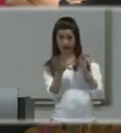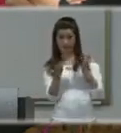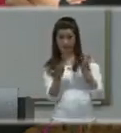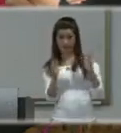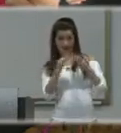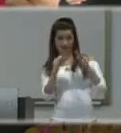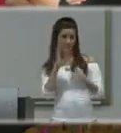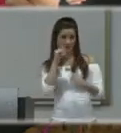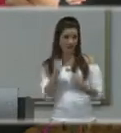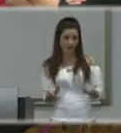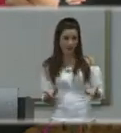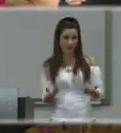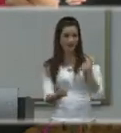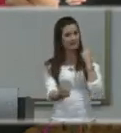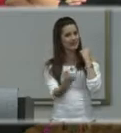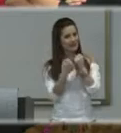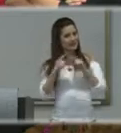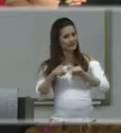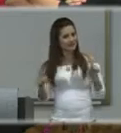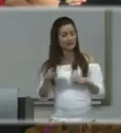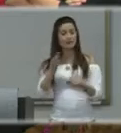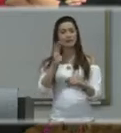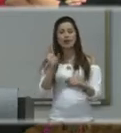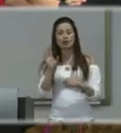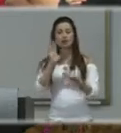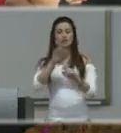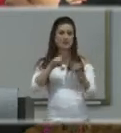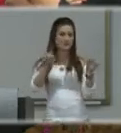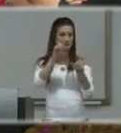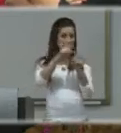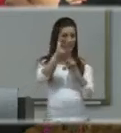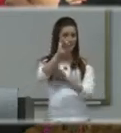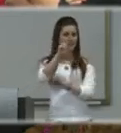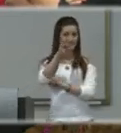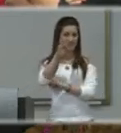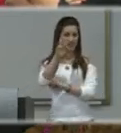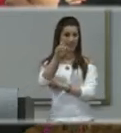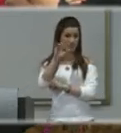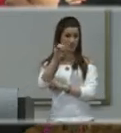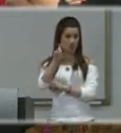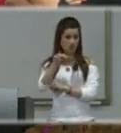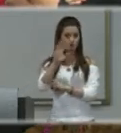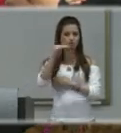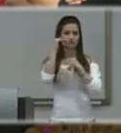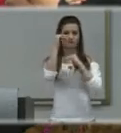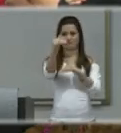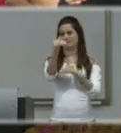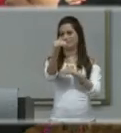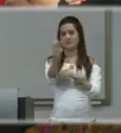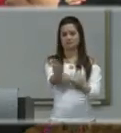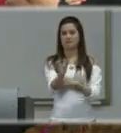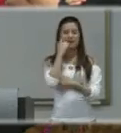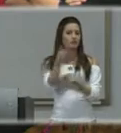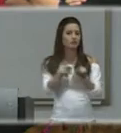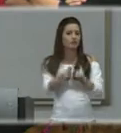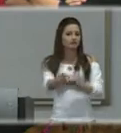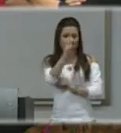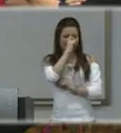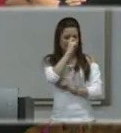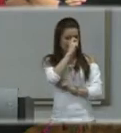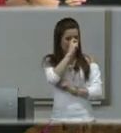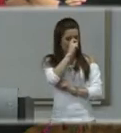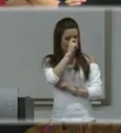desarrollo humano. La interdicción es una camisa de una sola talla para todas esas cosas y tiene unos efectos muy drásticos, ¿sí? Porque la persona no